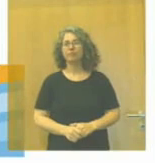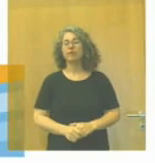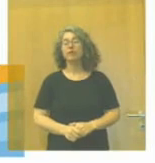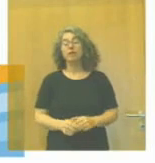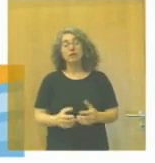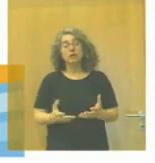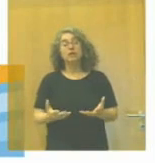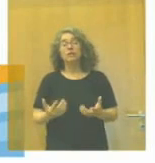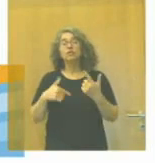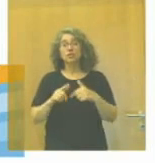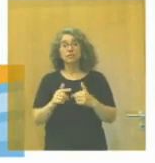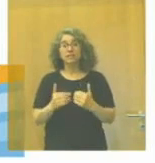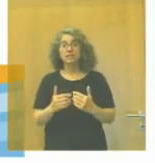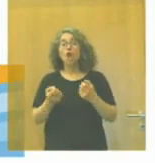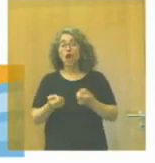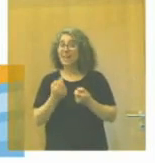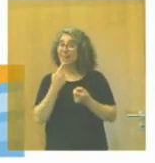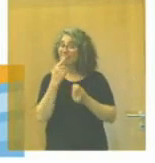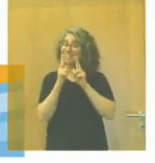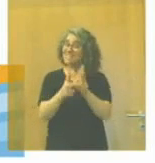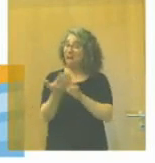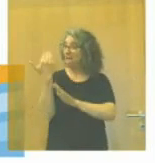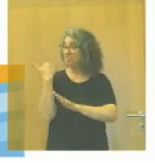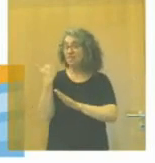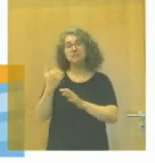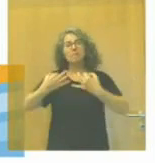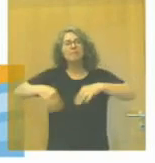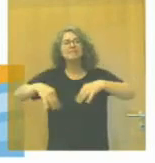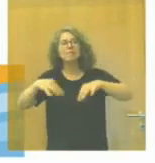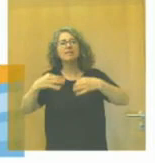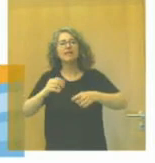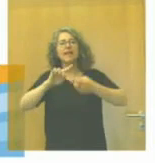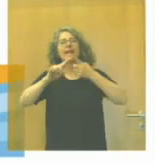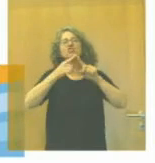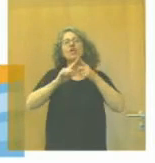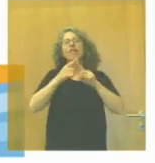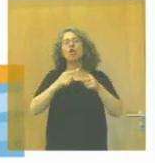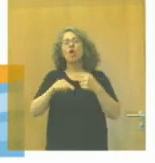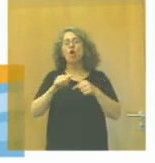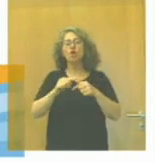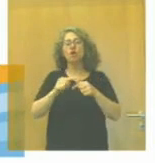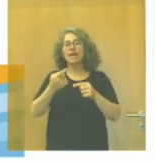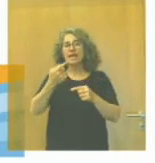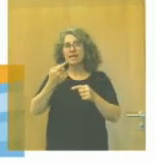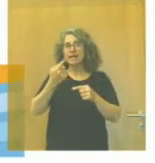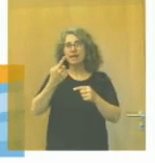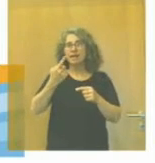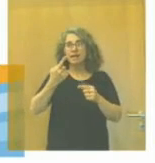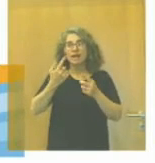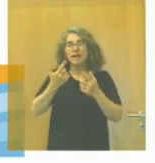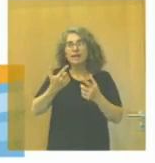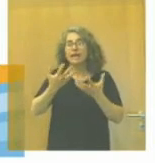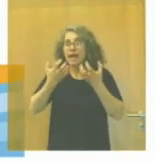En esto de las prestaciones que les decía recién, específicamente lo que tiene que ver con los intentos de autoeliminación y sus